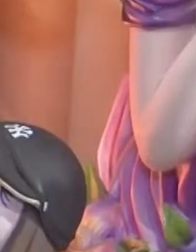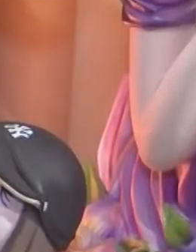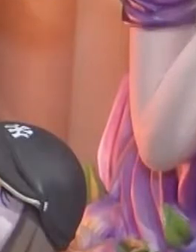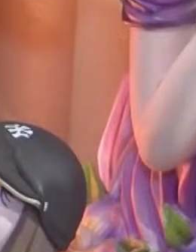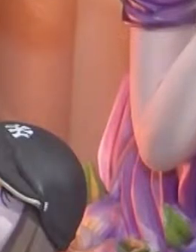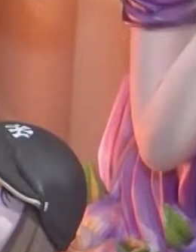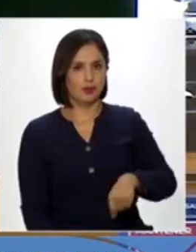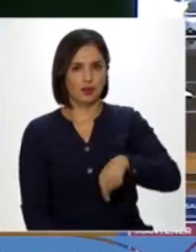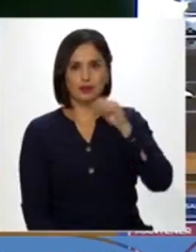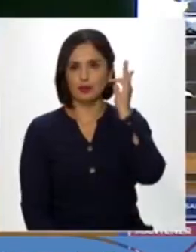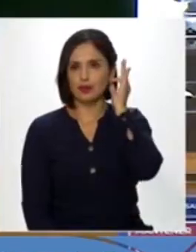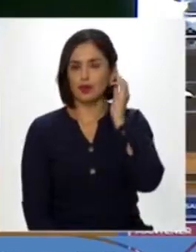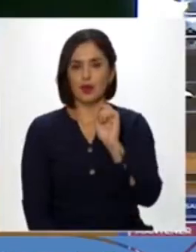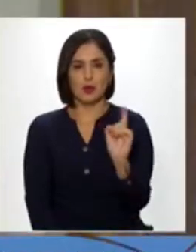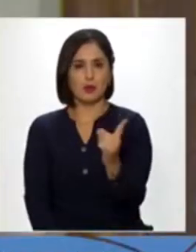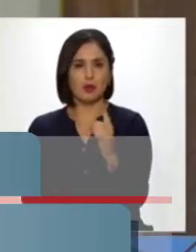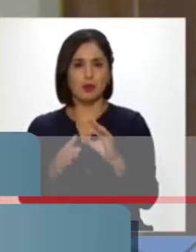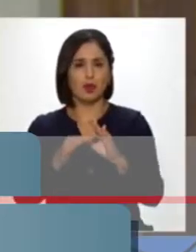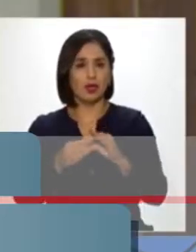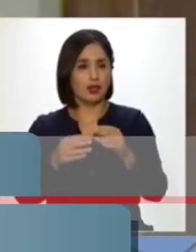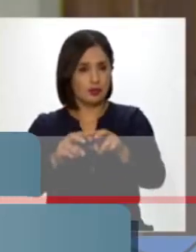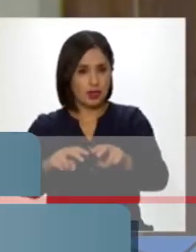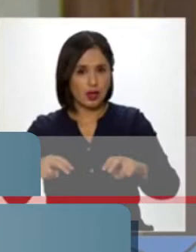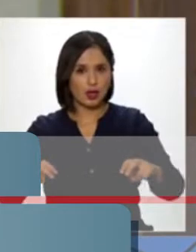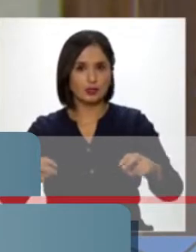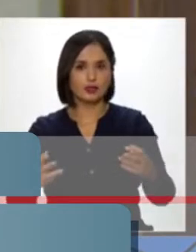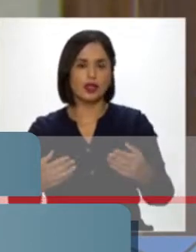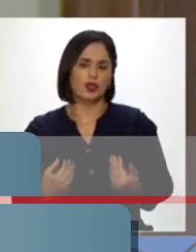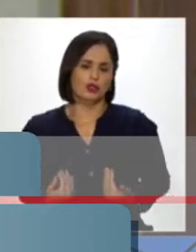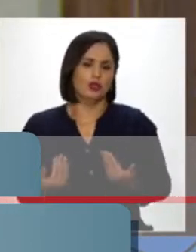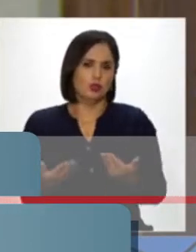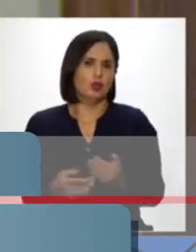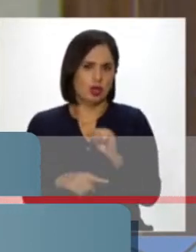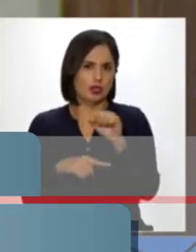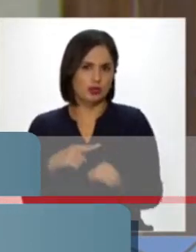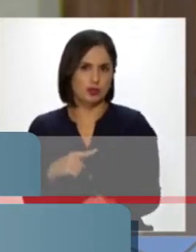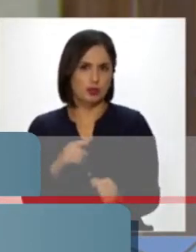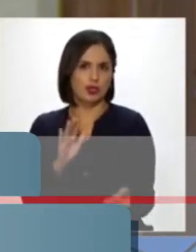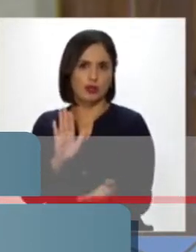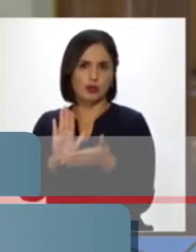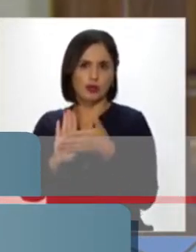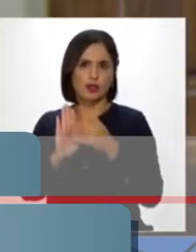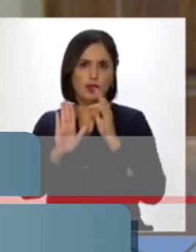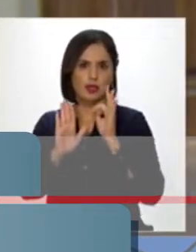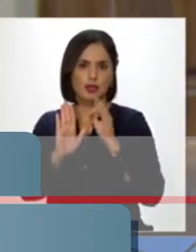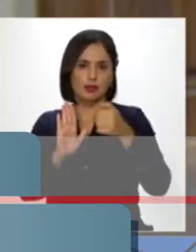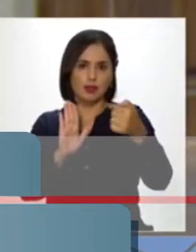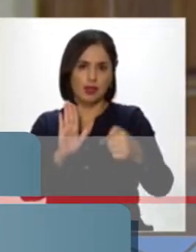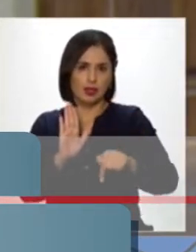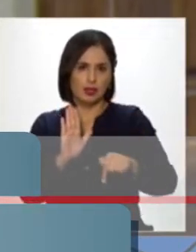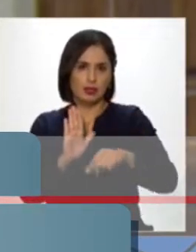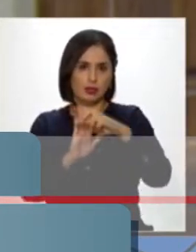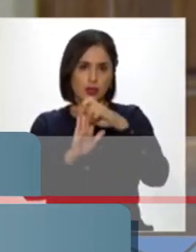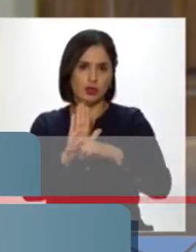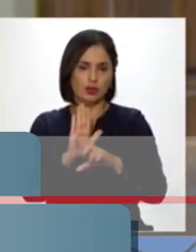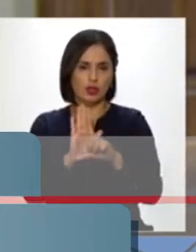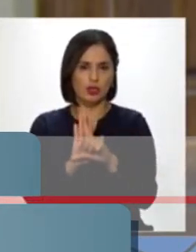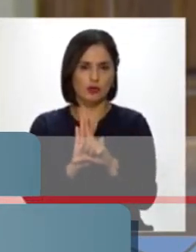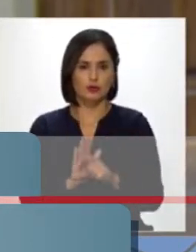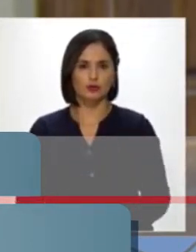yo quiero agradecer a la sala que tuvo disponible a que pusiéramos en tabla este proyecto que